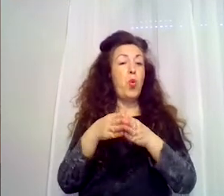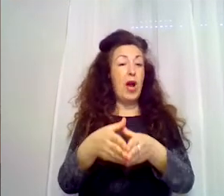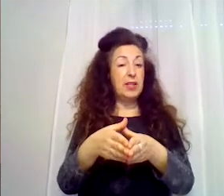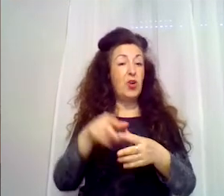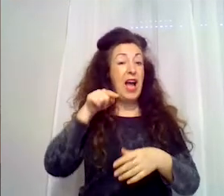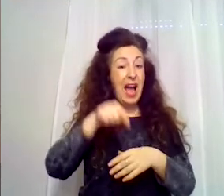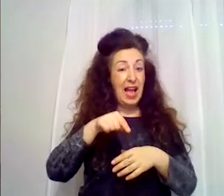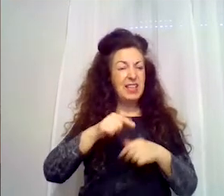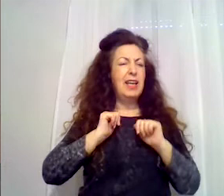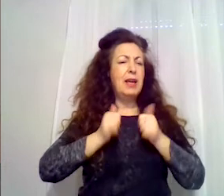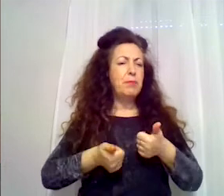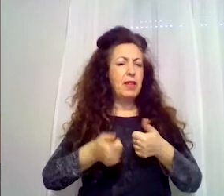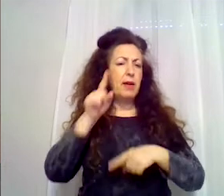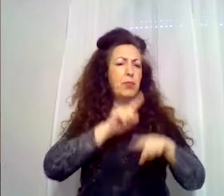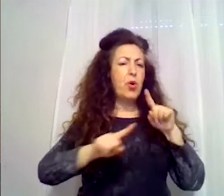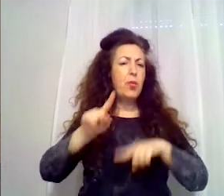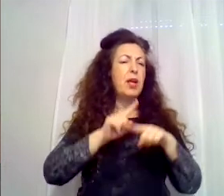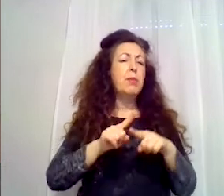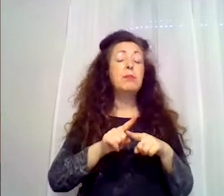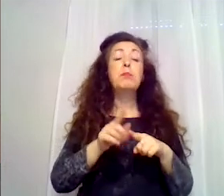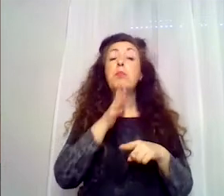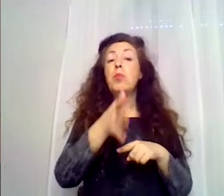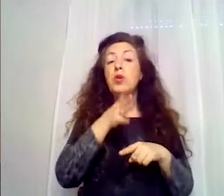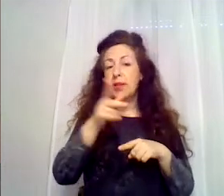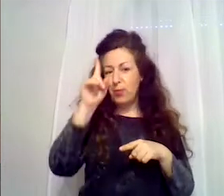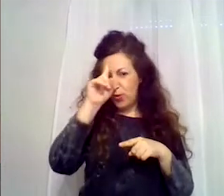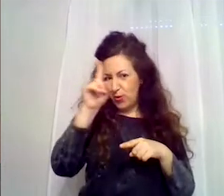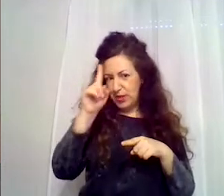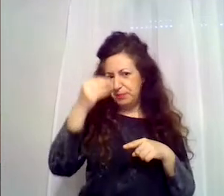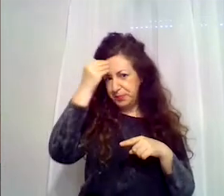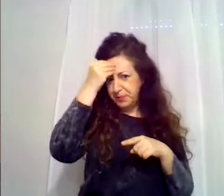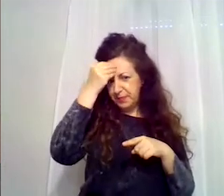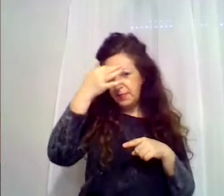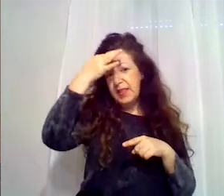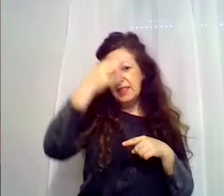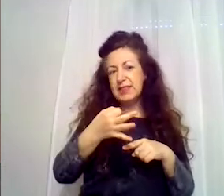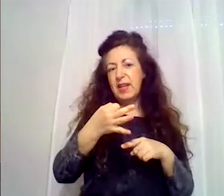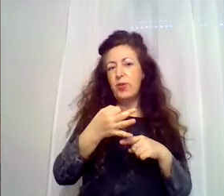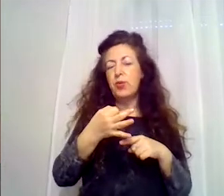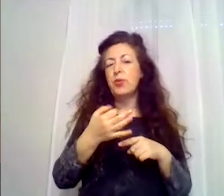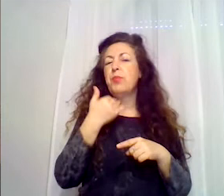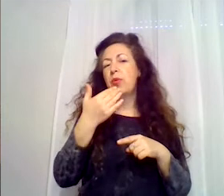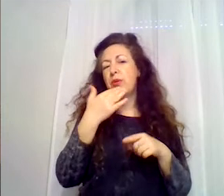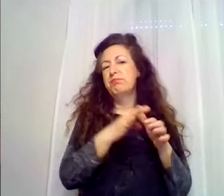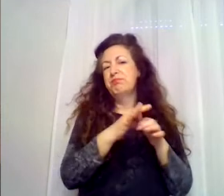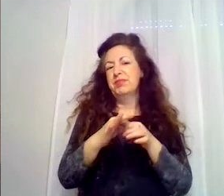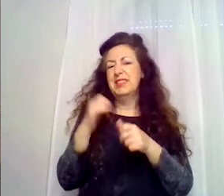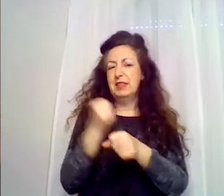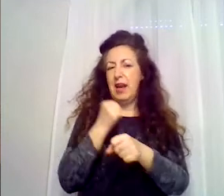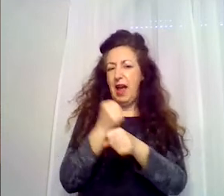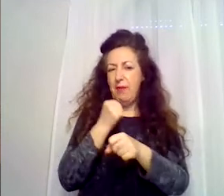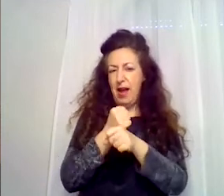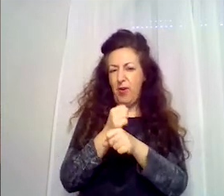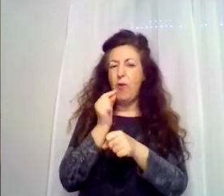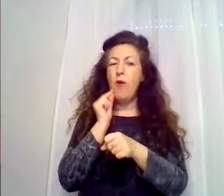era una zona portuaria al sureste de Londres, y es allí en donde en un momento